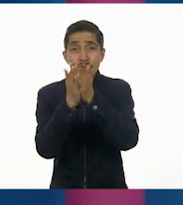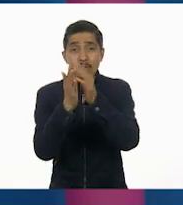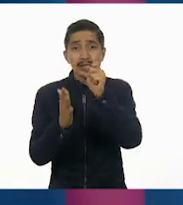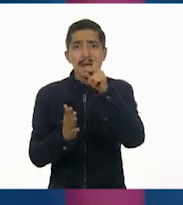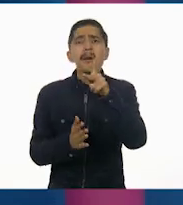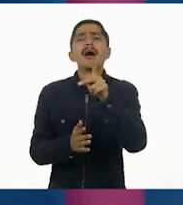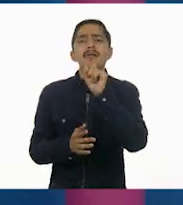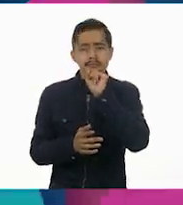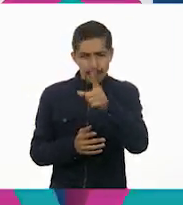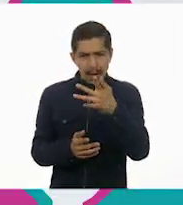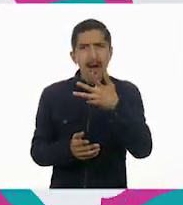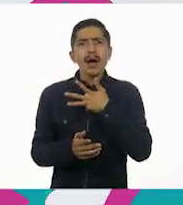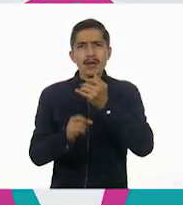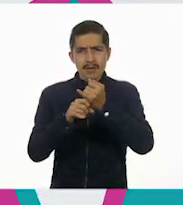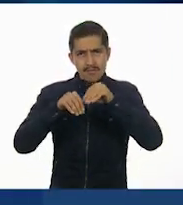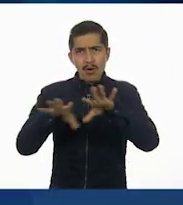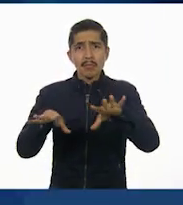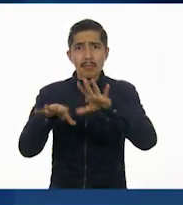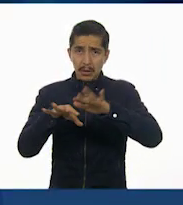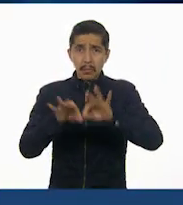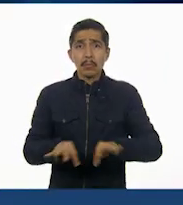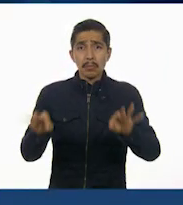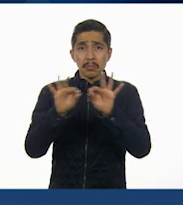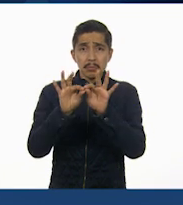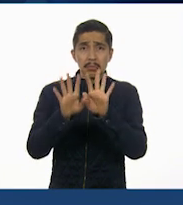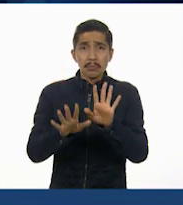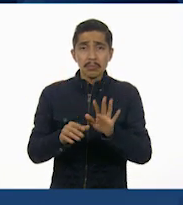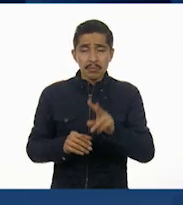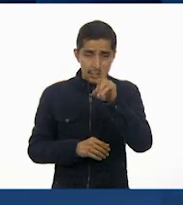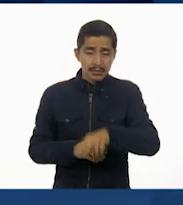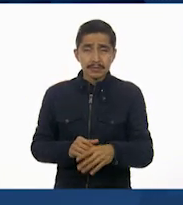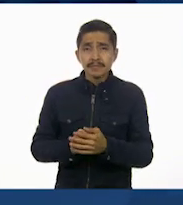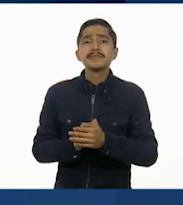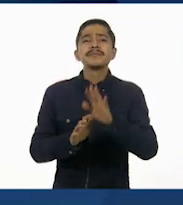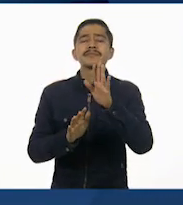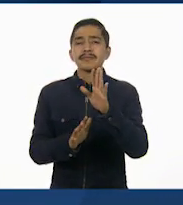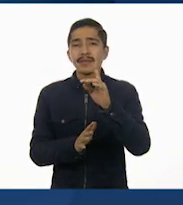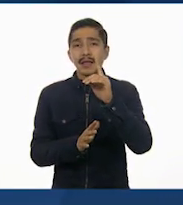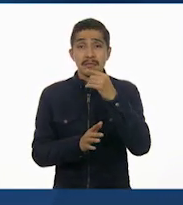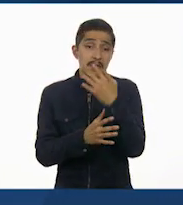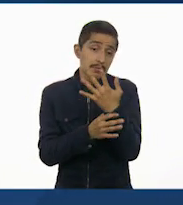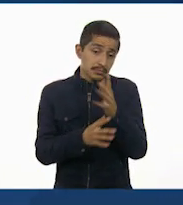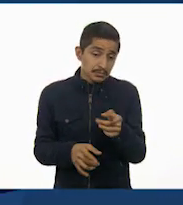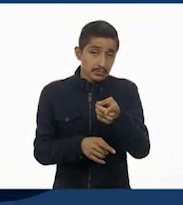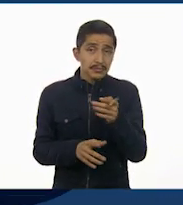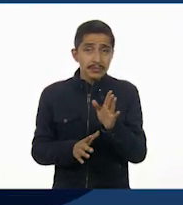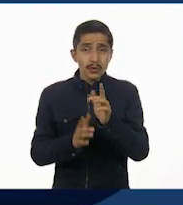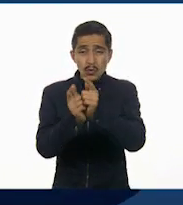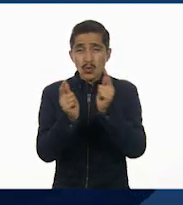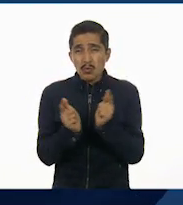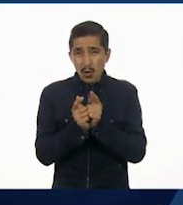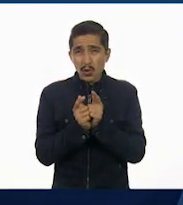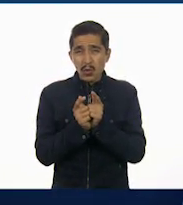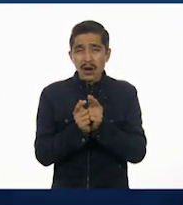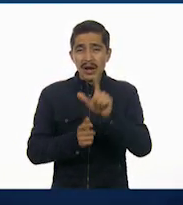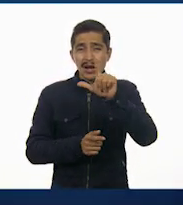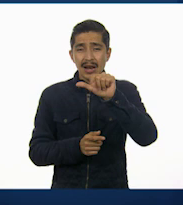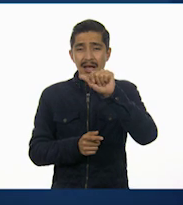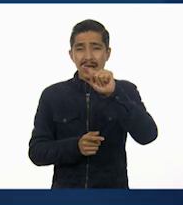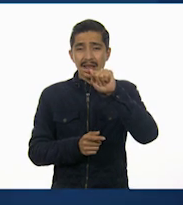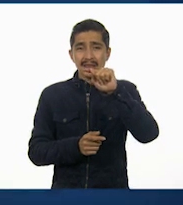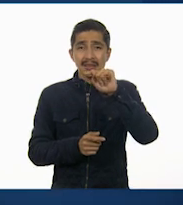nos brinda información muy valiosa. Así es. Señala que realmente varios grupos llamados